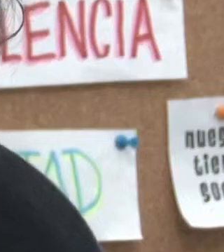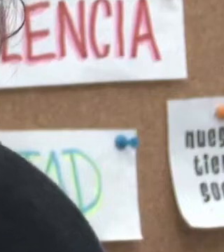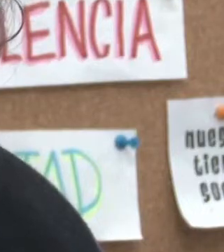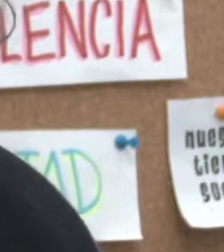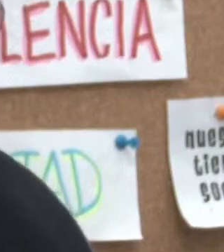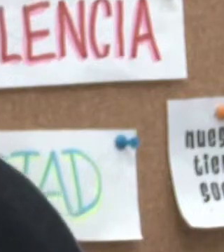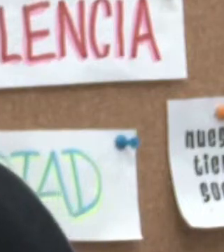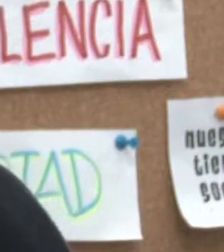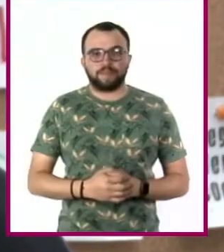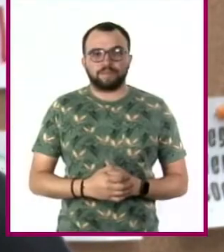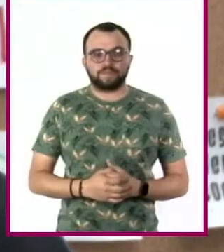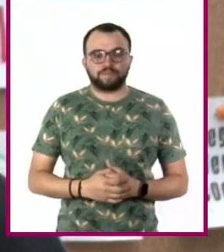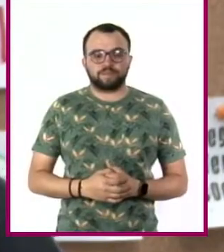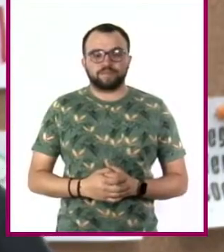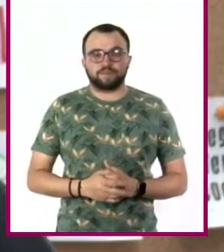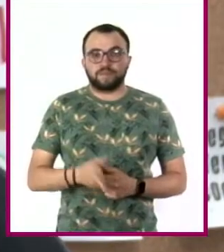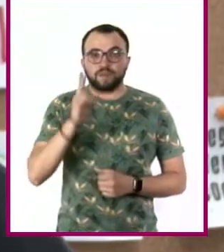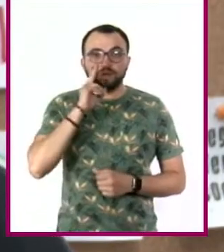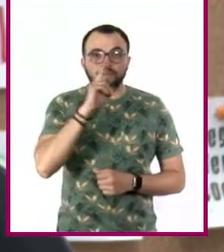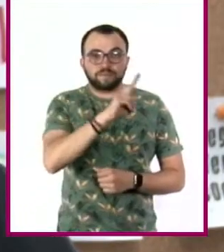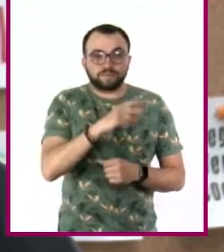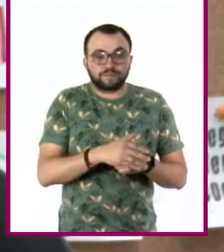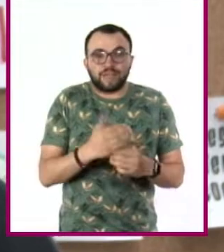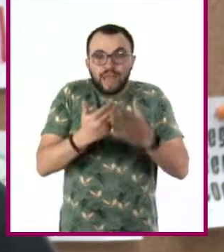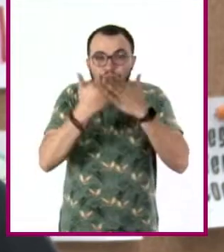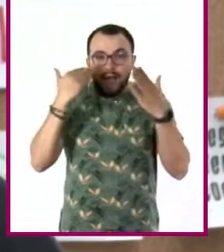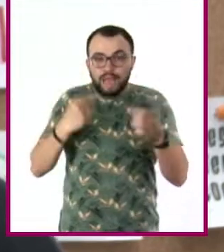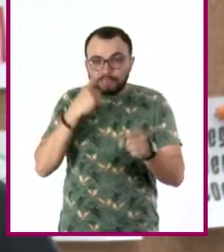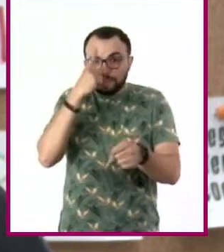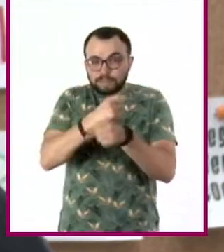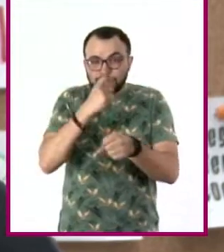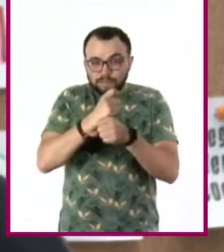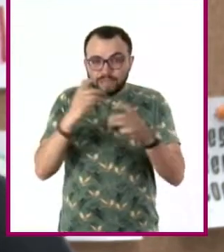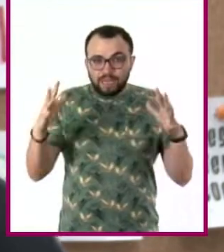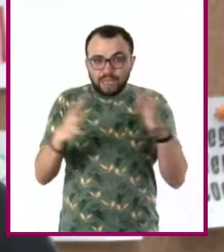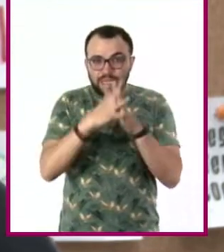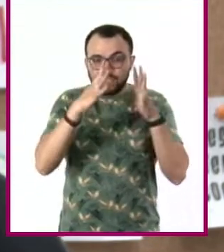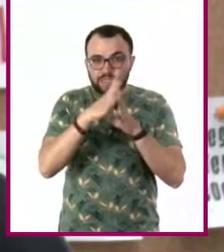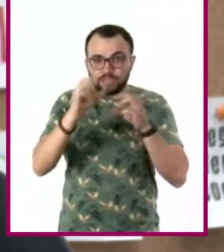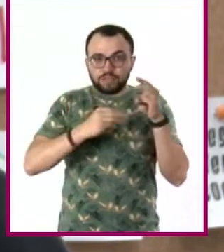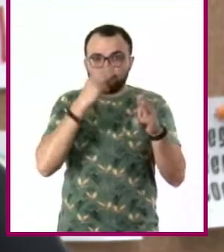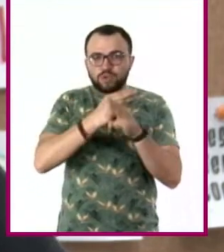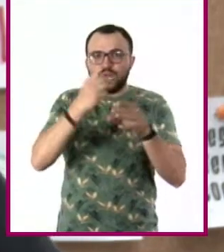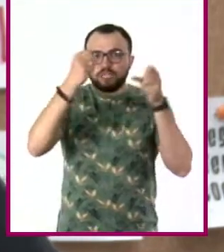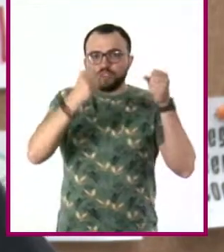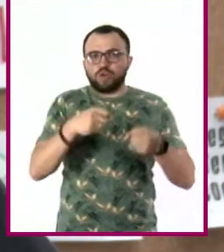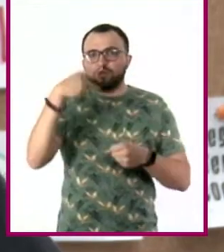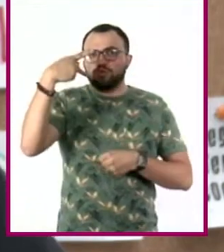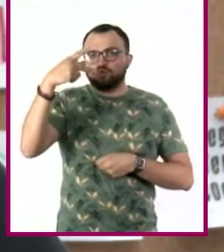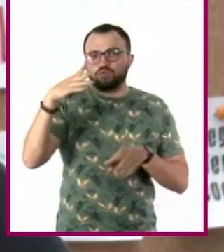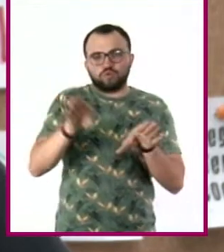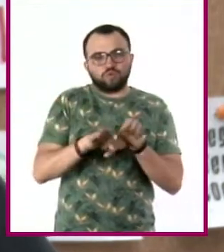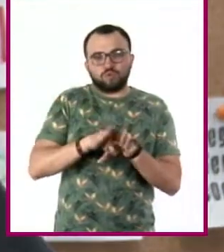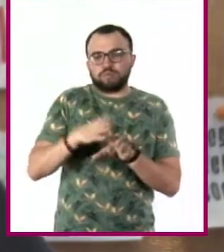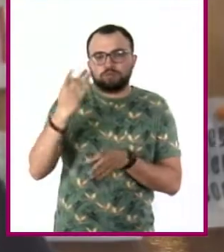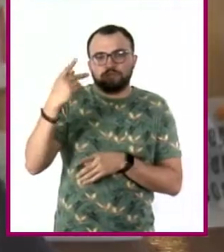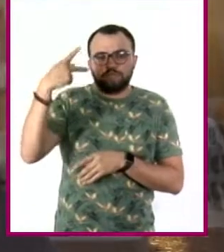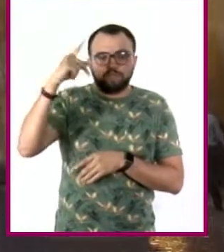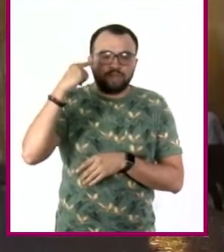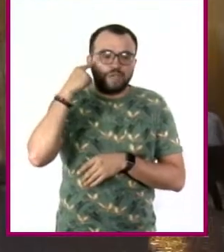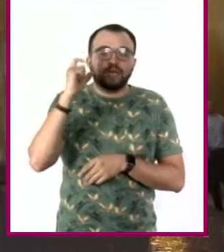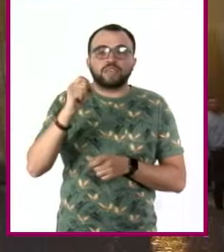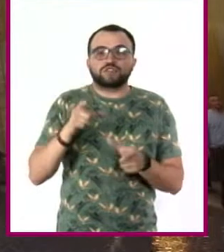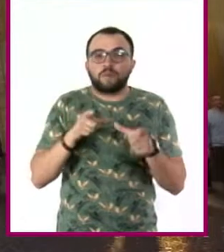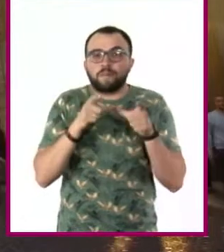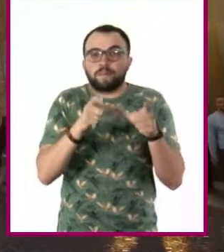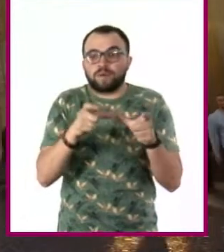Mira lo que encontré. Antes de la Primera Guerra Mundial, la seguridad se entendía en su concepto clásico occidental, por supuesto, que era proteger